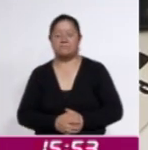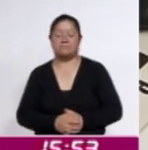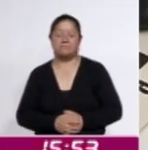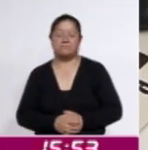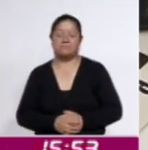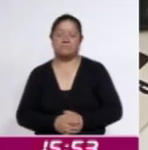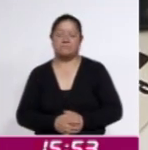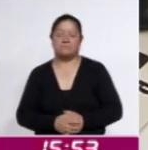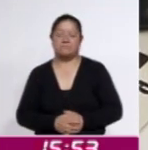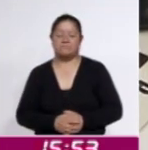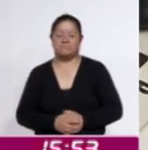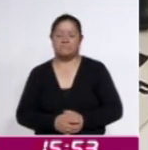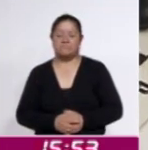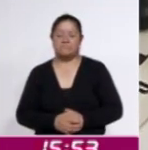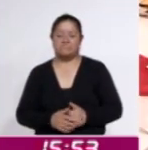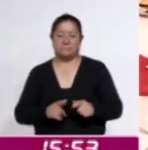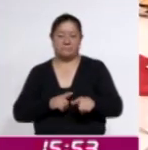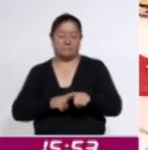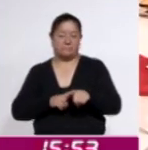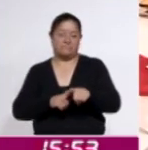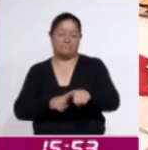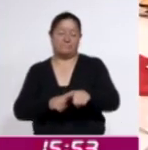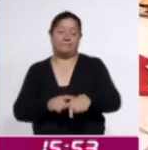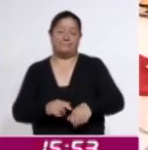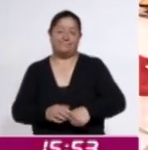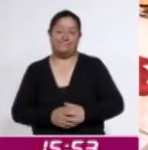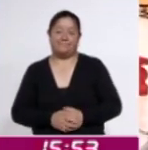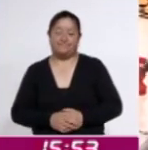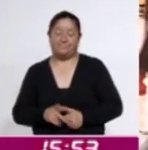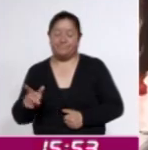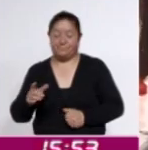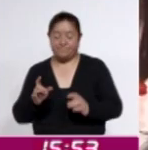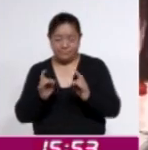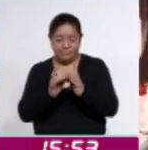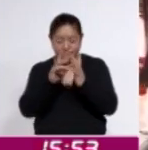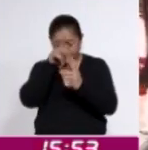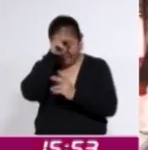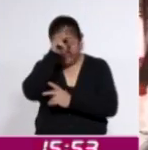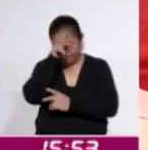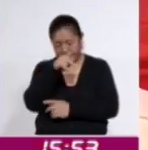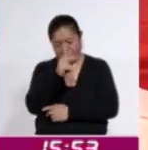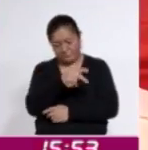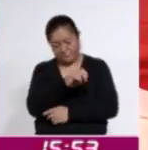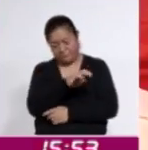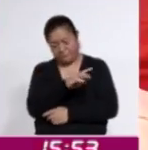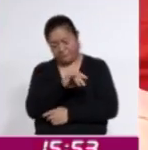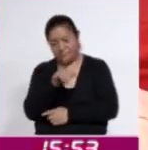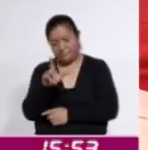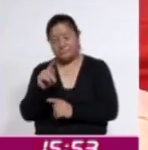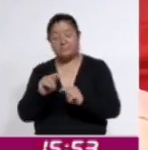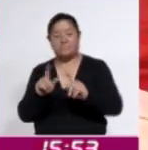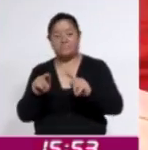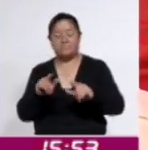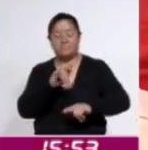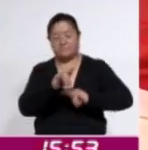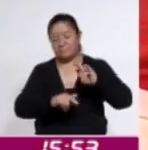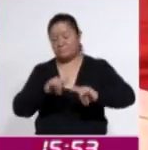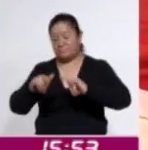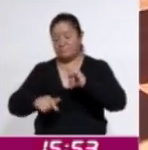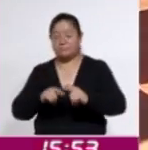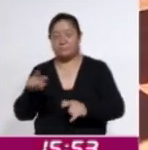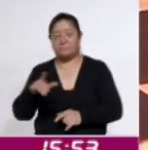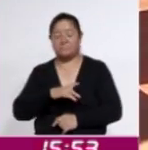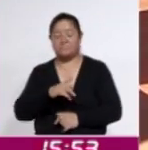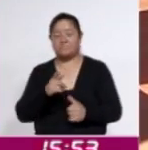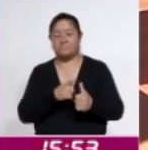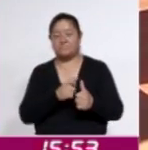Y sigamos con información de esta disciplina porque sin sorpresa el peruano Kevin Cory Quispe ganó el torneo de ajedrez de Tlaxcala a la Feria de Ferias en la categoría